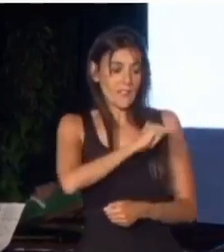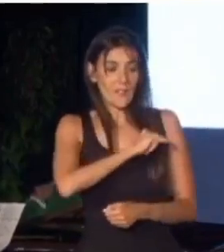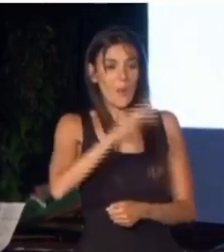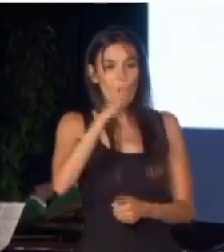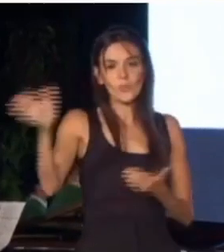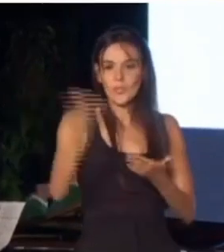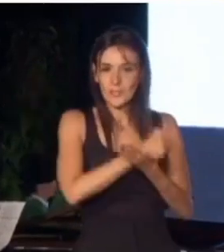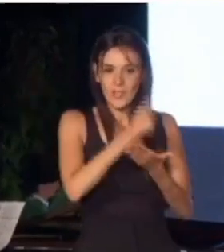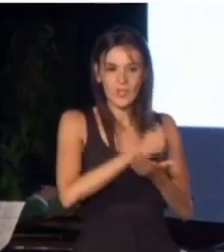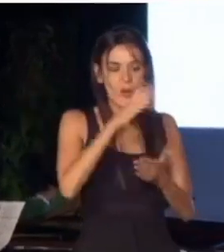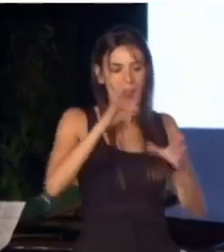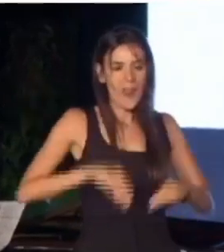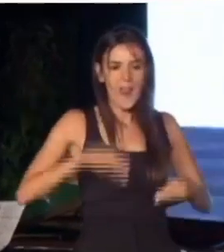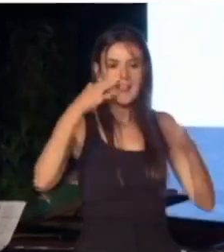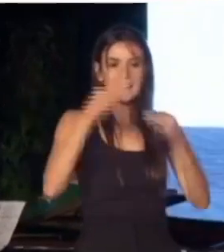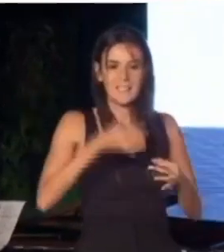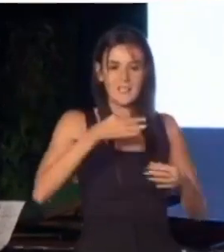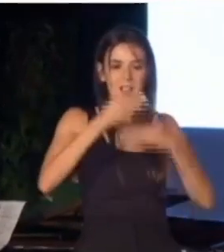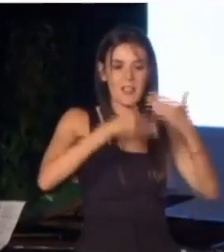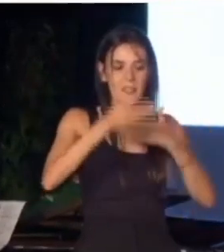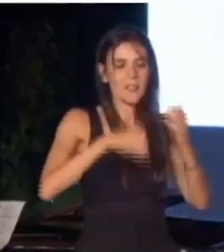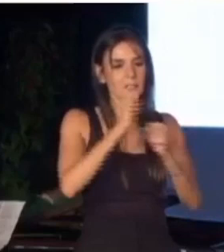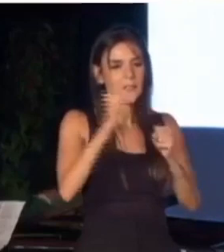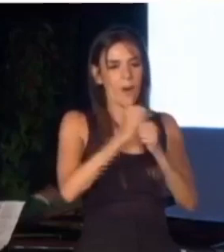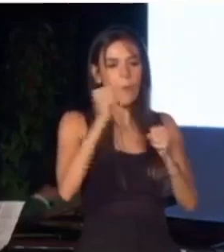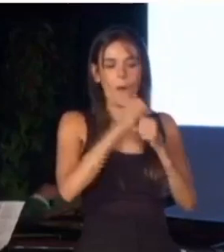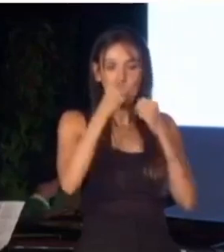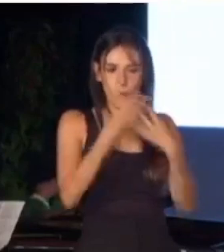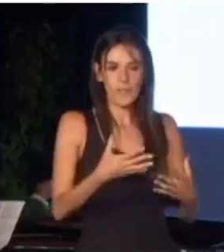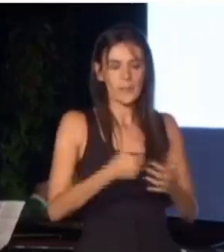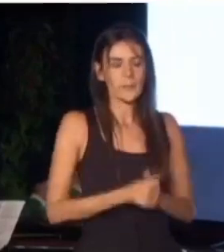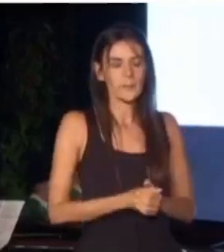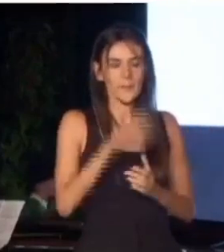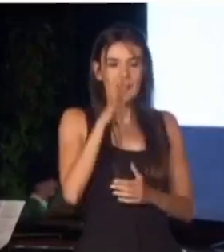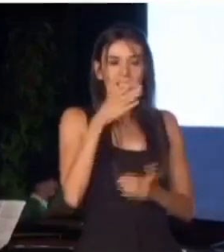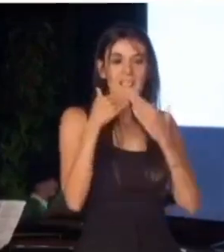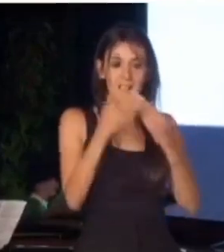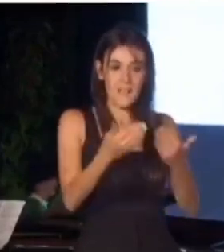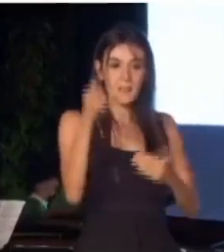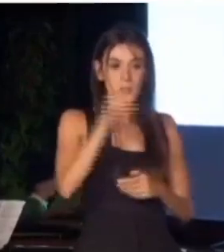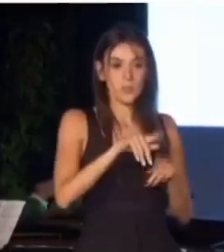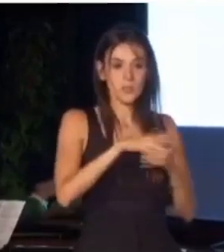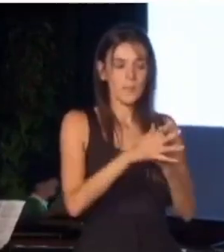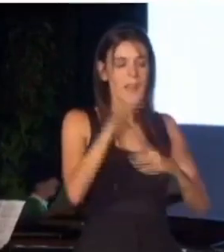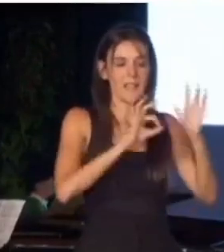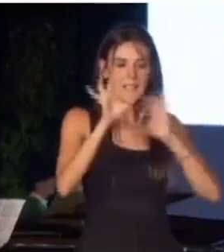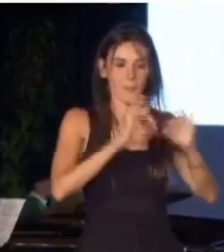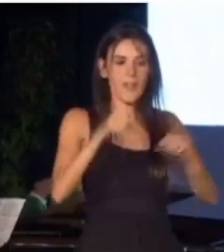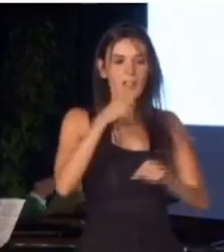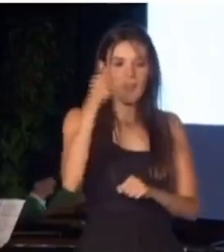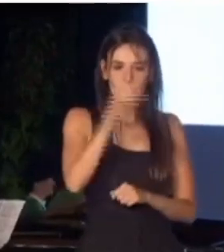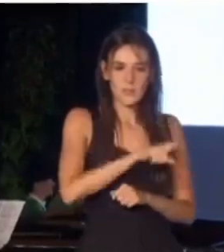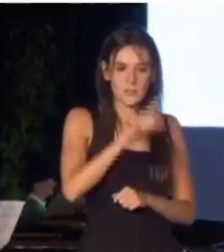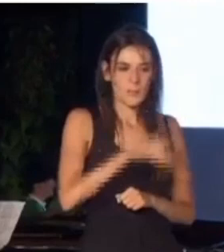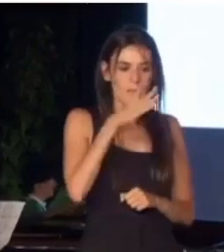de ellos con la certeza de haber realizado un buen trabajo. Y el agradecimiento a la Asamblea de Ceuta